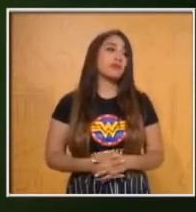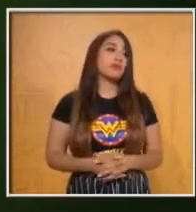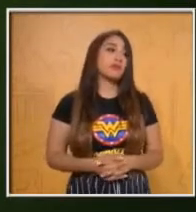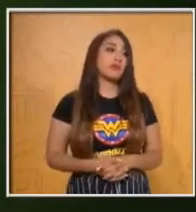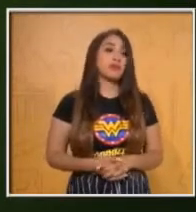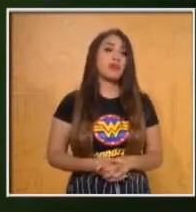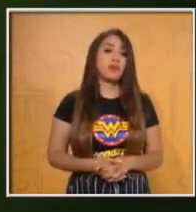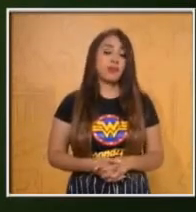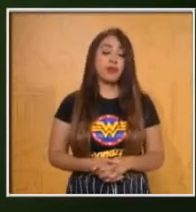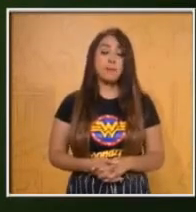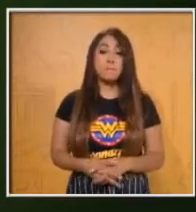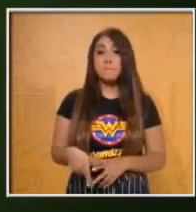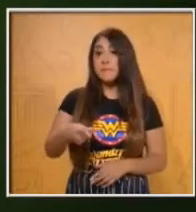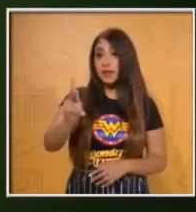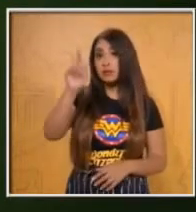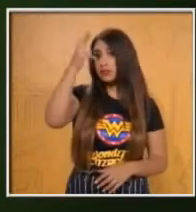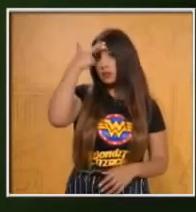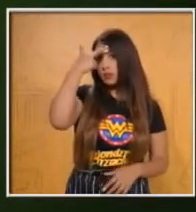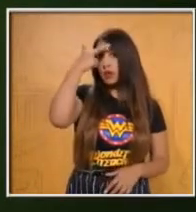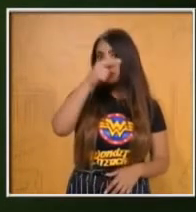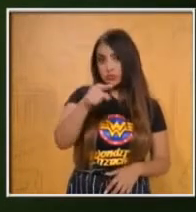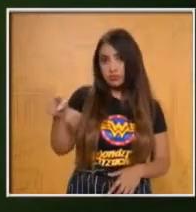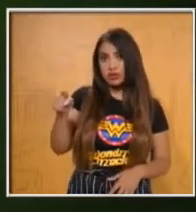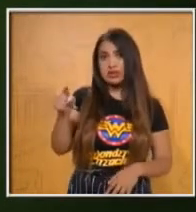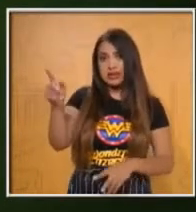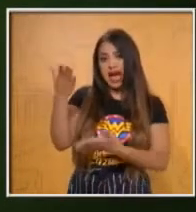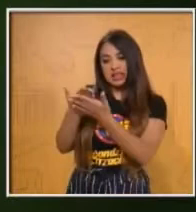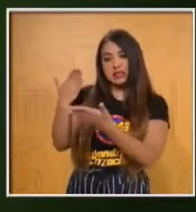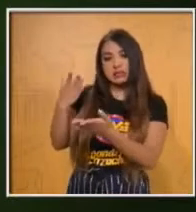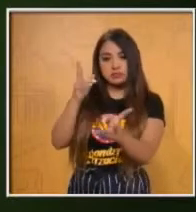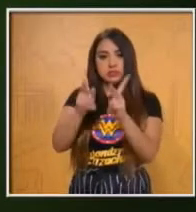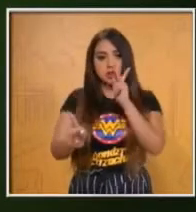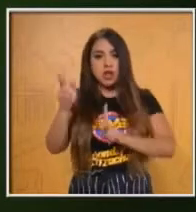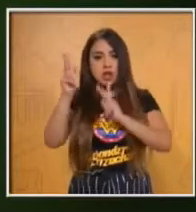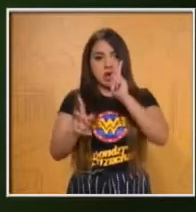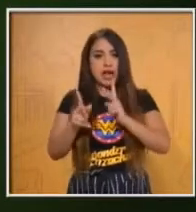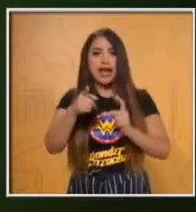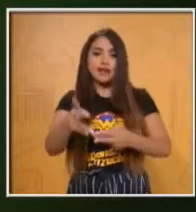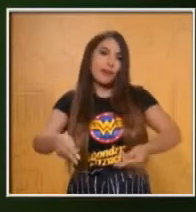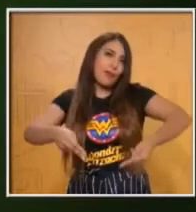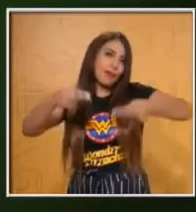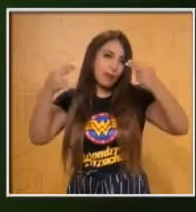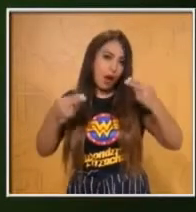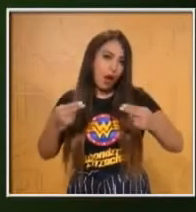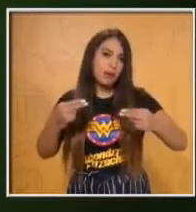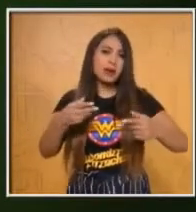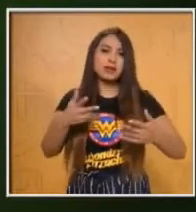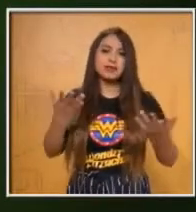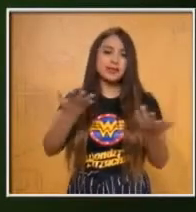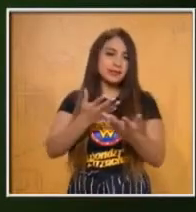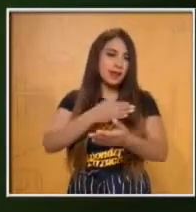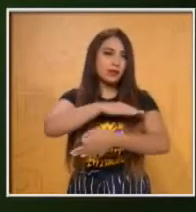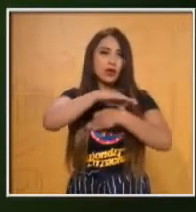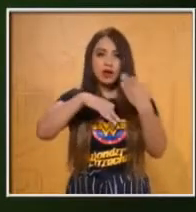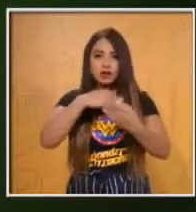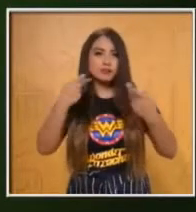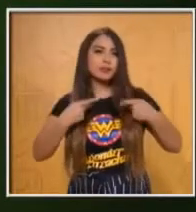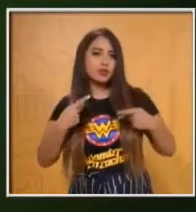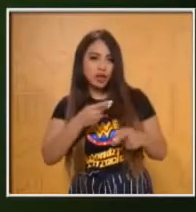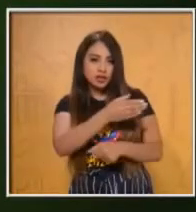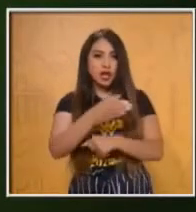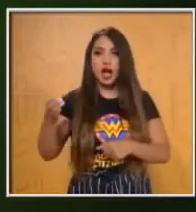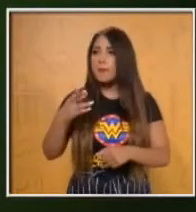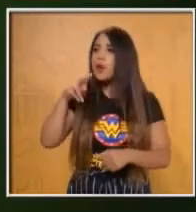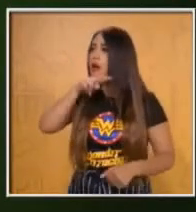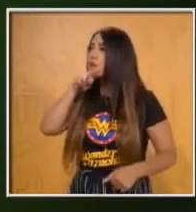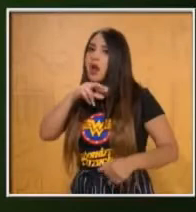Pero recuerdan que habíamos platicado que él hacía sus bromas y los hacía correr a todos los campesinos y a todos los del